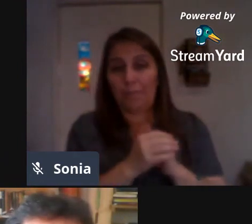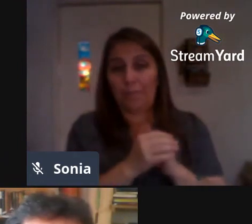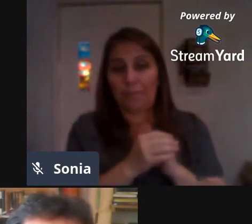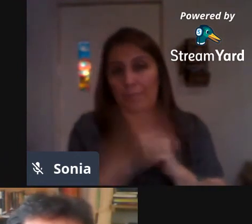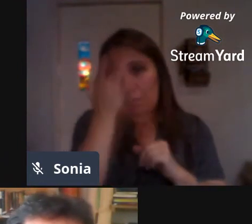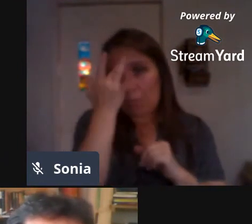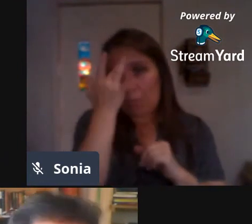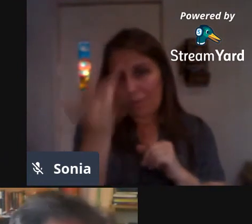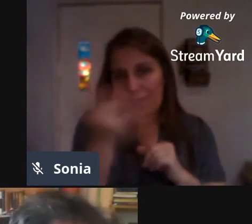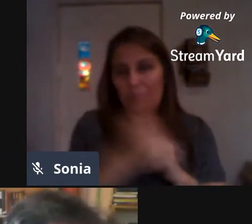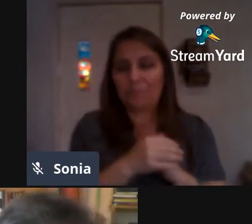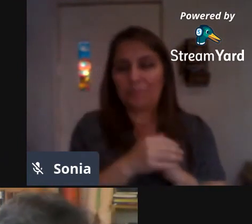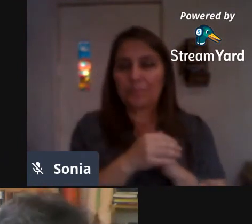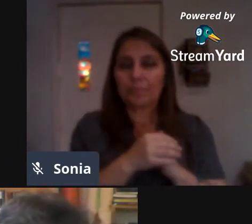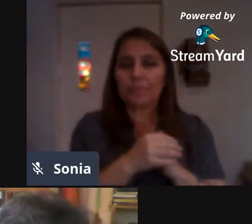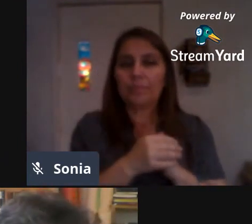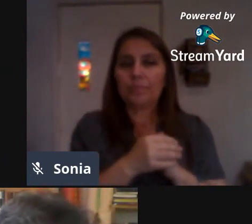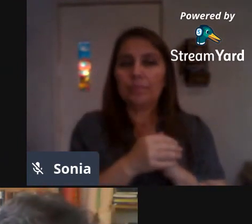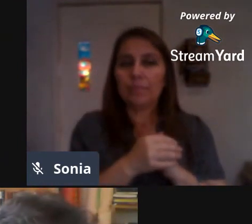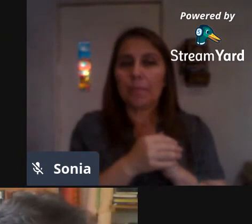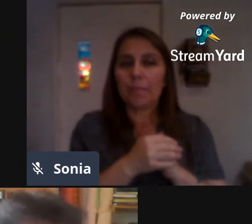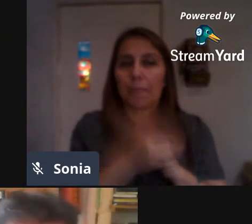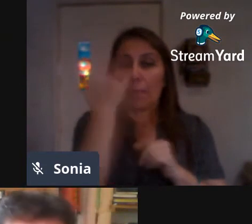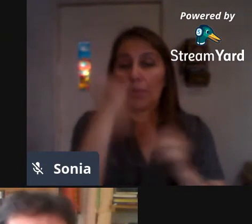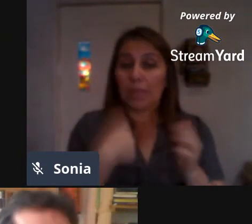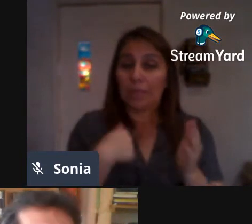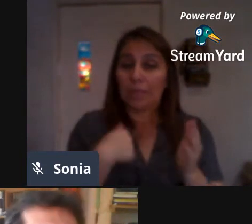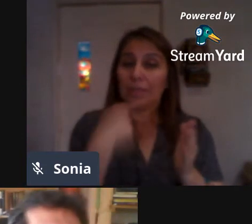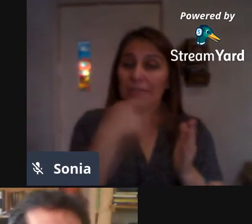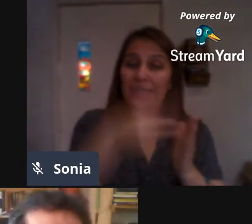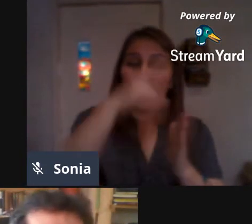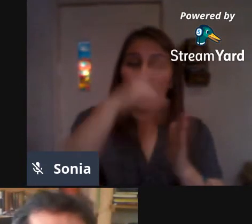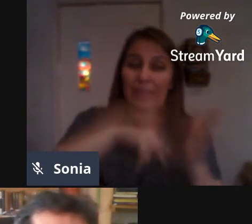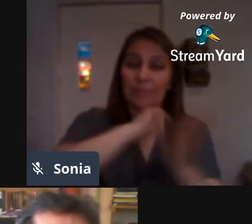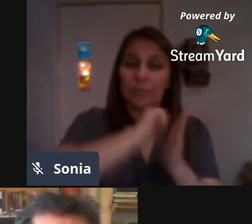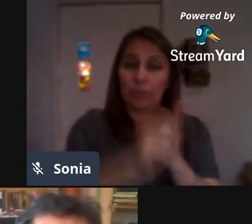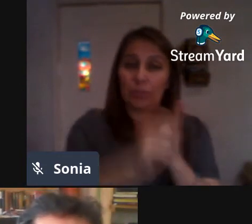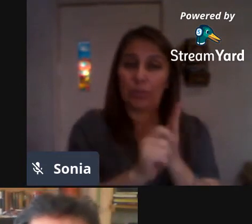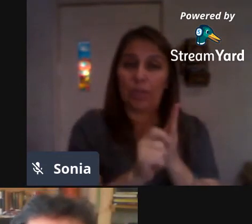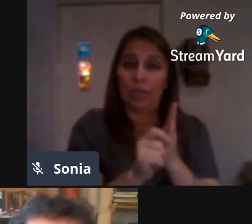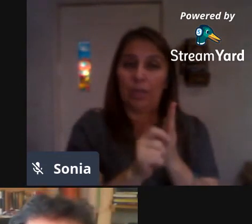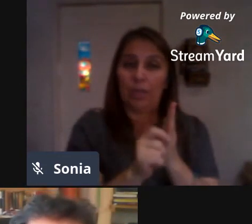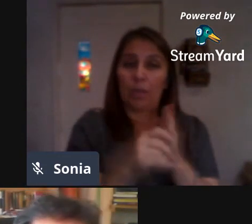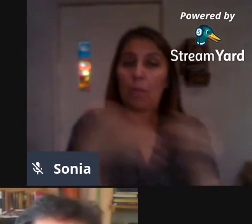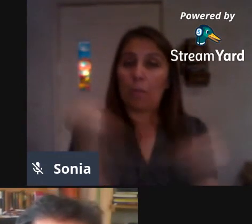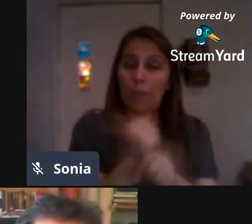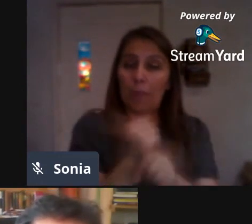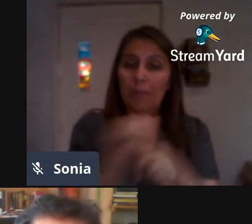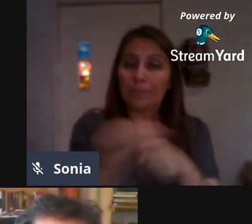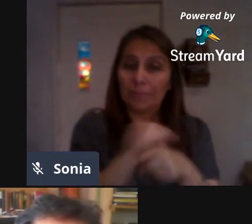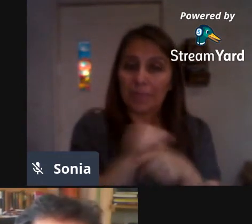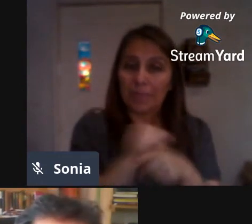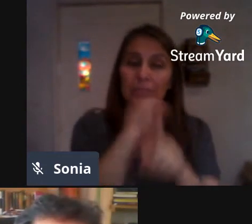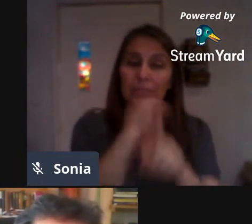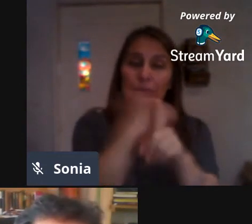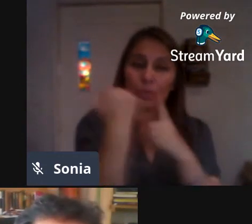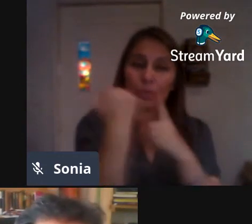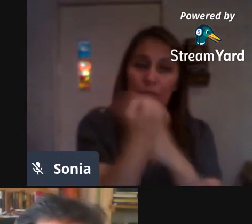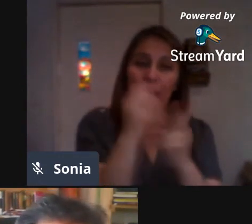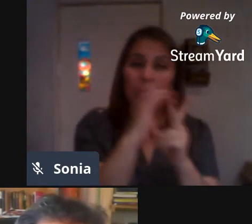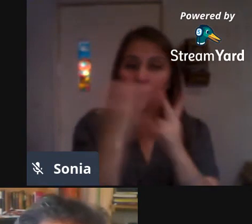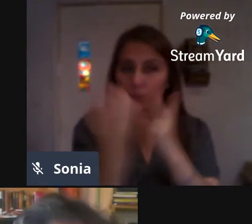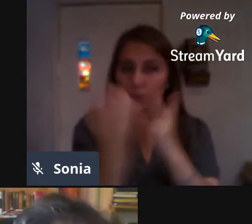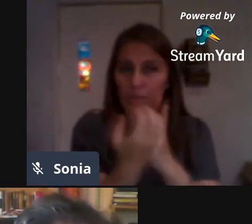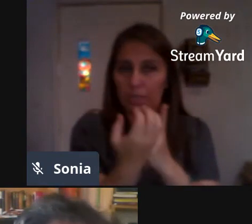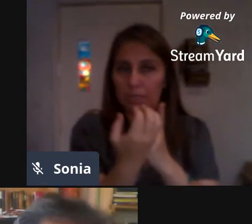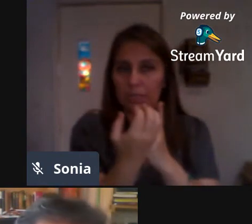llamamos lectura y escritura como prácticas sociales y culturales es porque nunca se hacen en